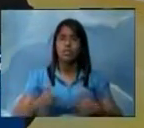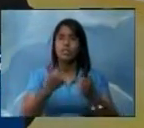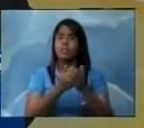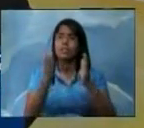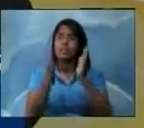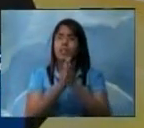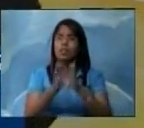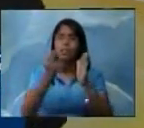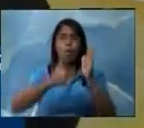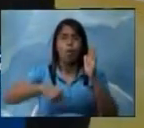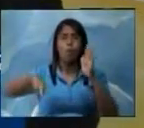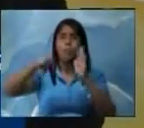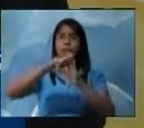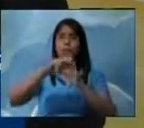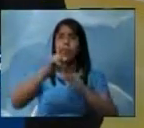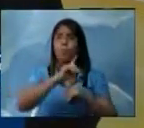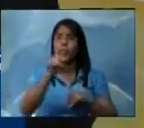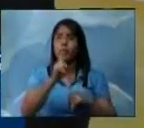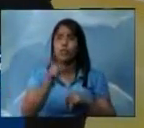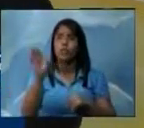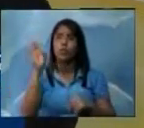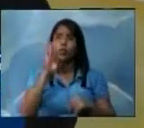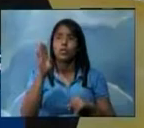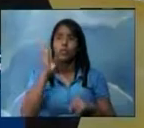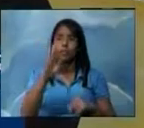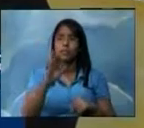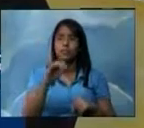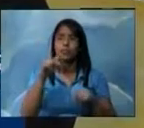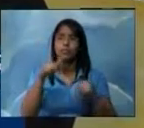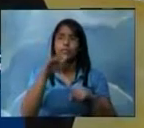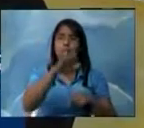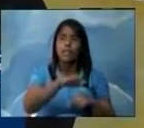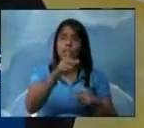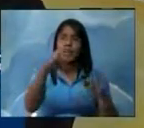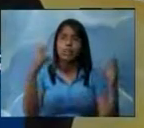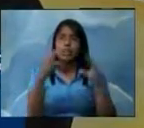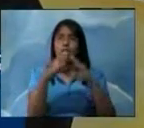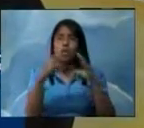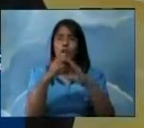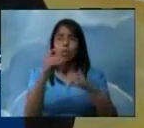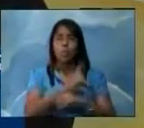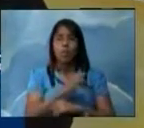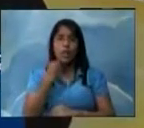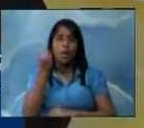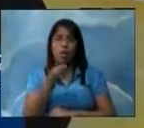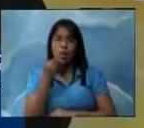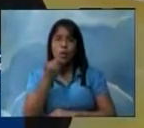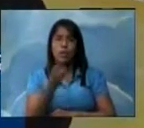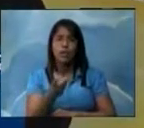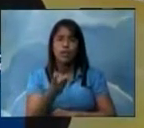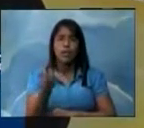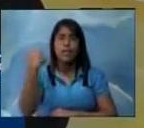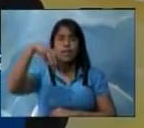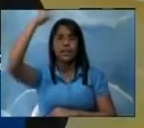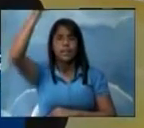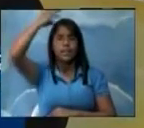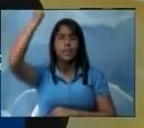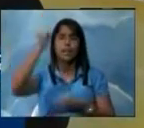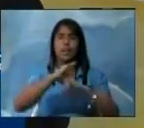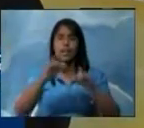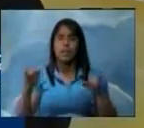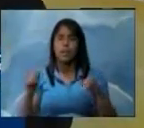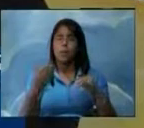santificados completamente y no contaminarnos. Allí estaban ese grupo de jóvenes, ese rey que